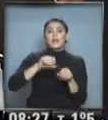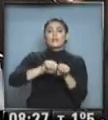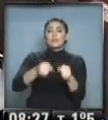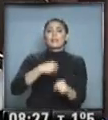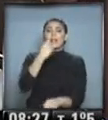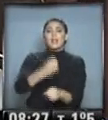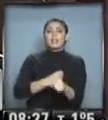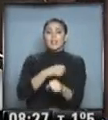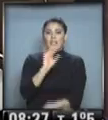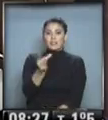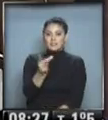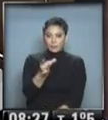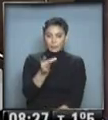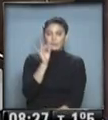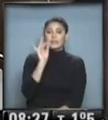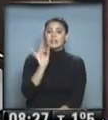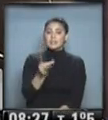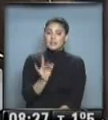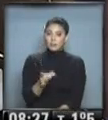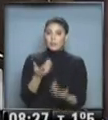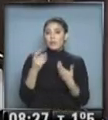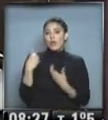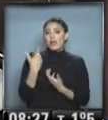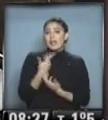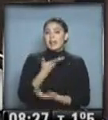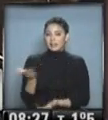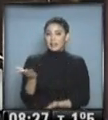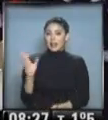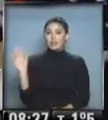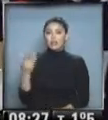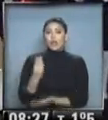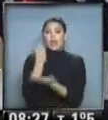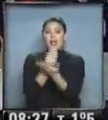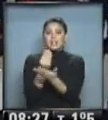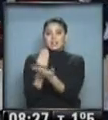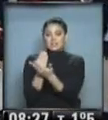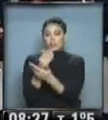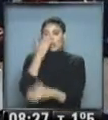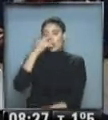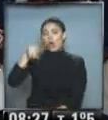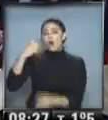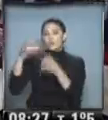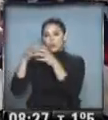para diciembre. En diciembre es cuando habitualmente se tratan los ascensos de la totalidad de las fuerzas,